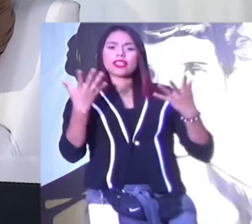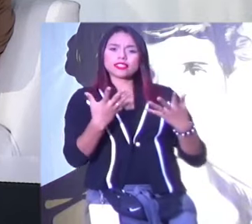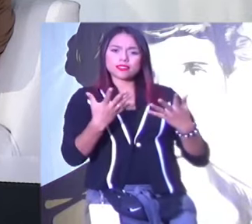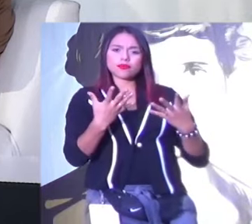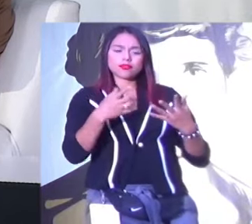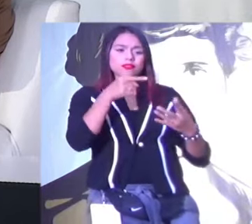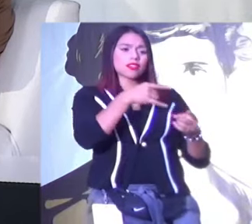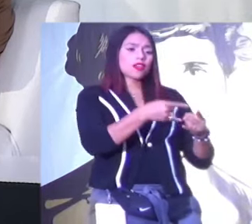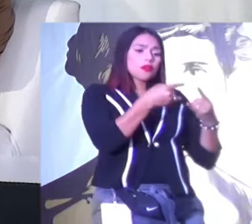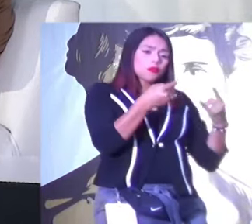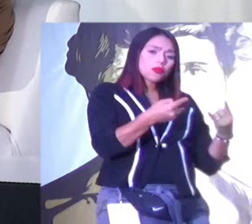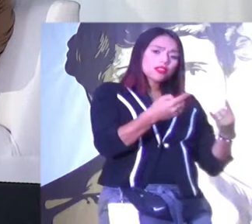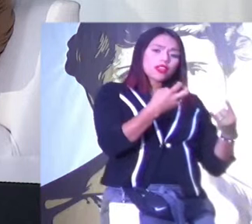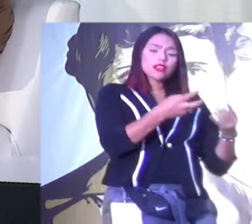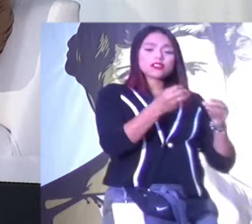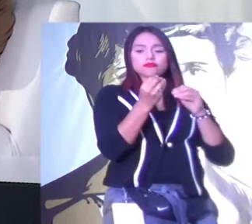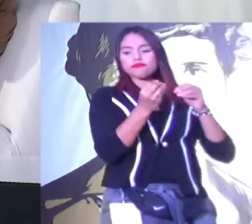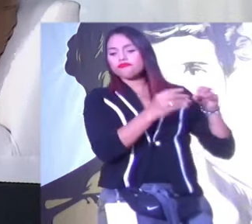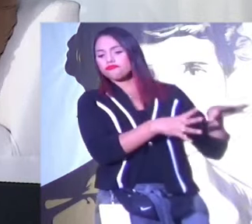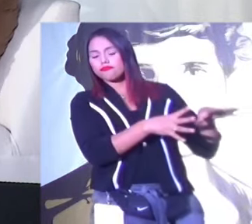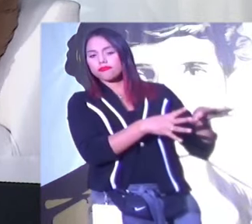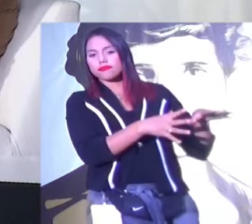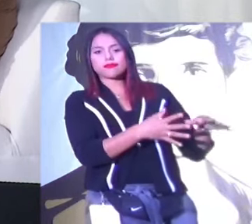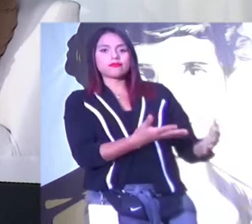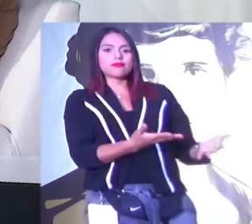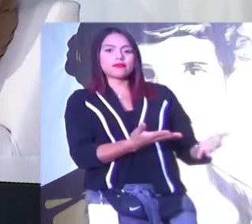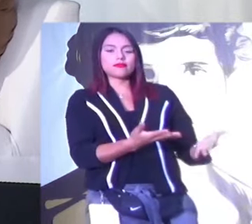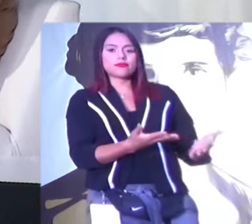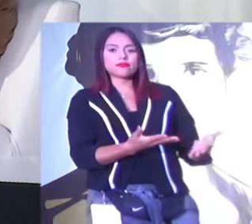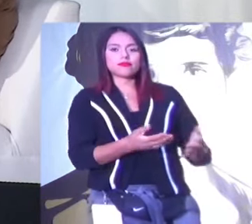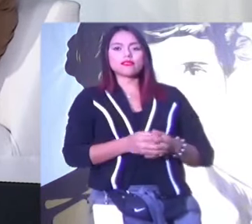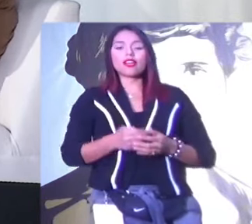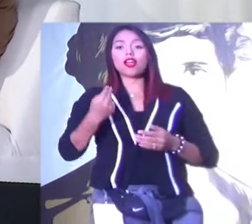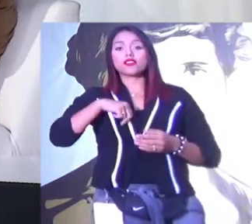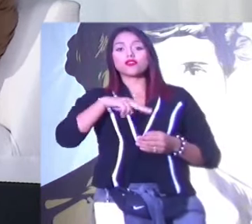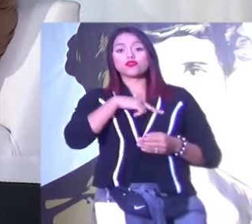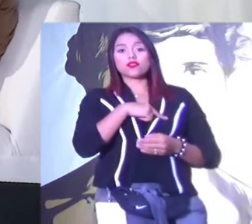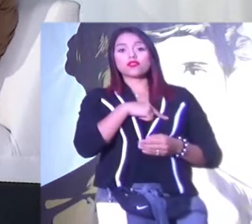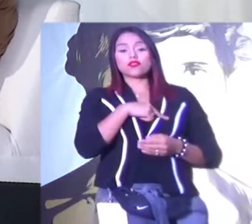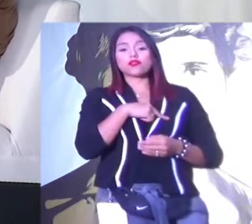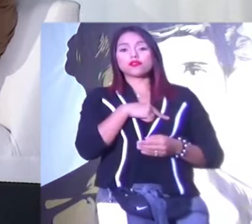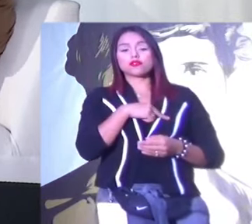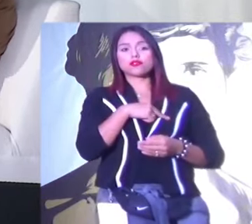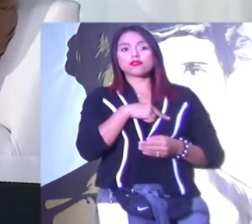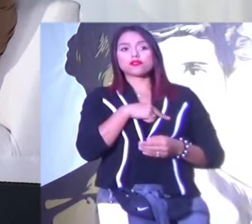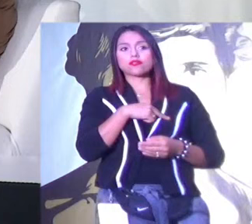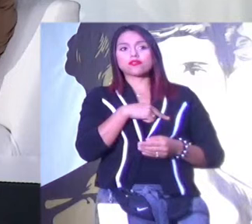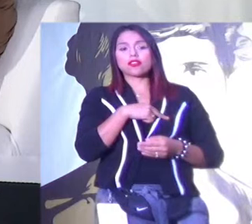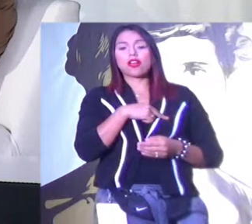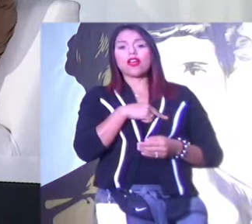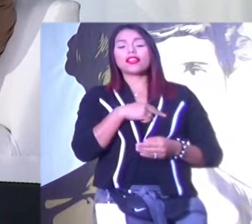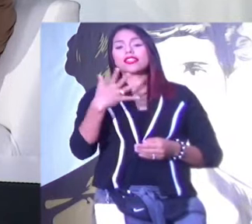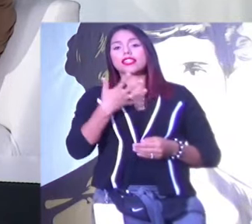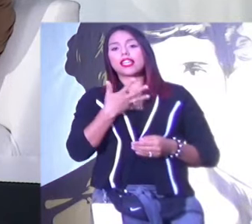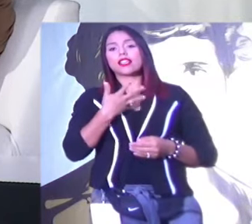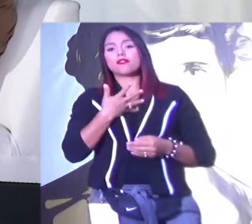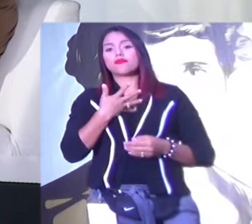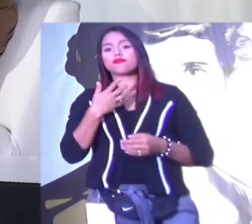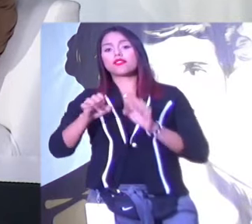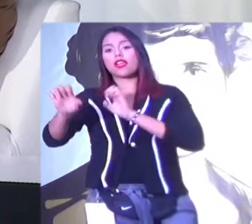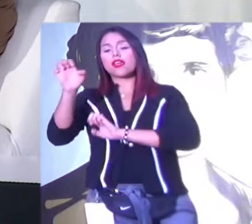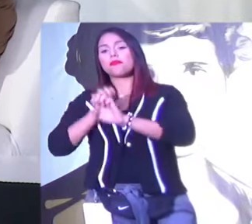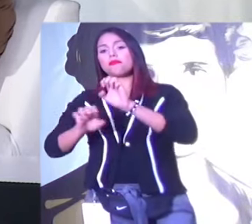parece totalmente absurdo, ¿no? Es que además es un gran instrumento. Nosotros que estamos en Paralela Libertad, en el fomento a la lectura, el